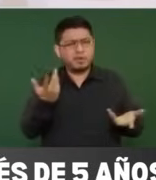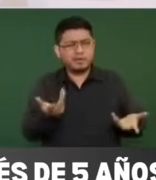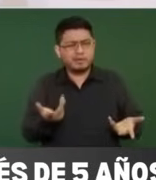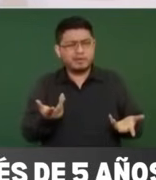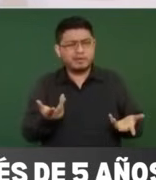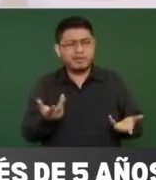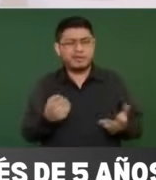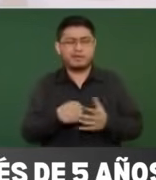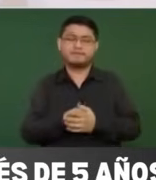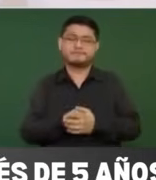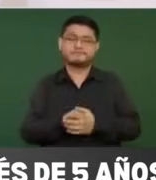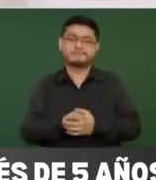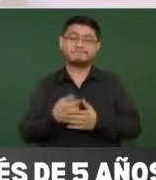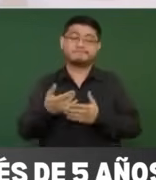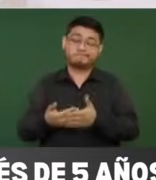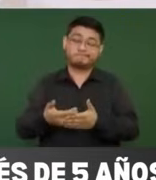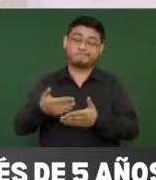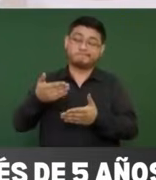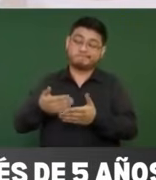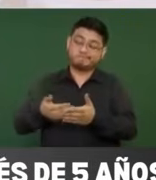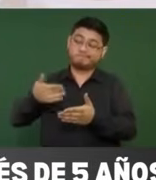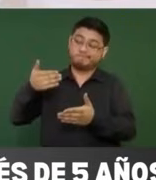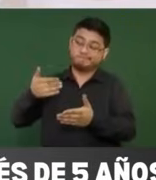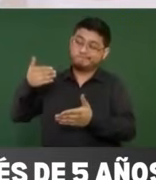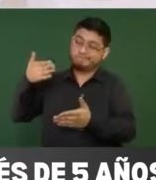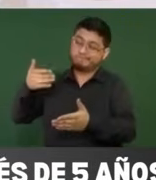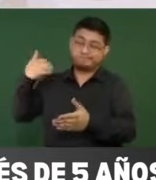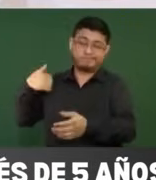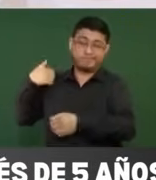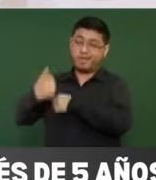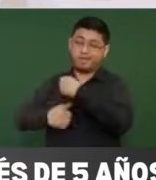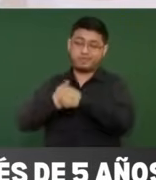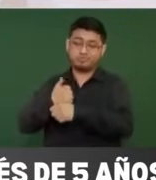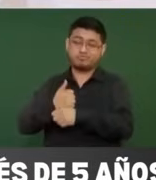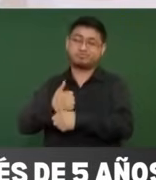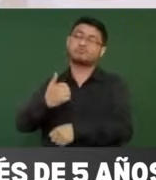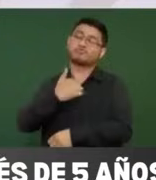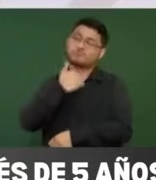porque imperó durante mucho tiempo la corrupción.